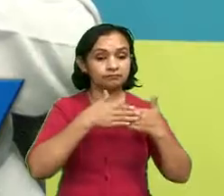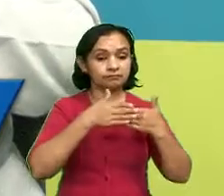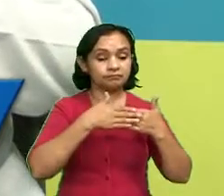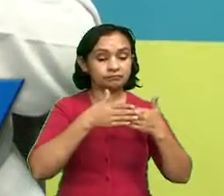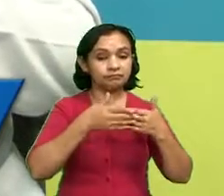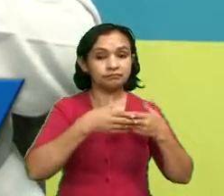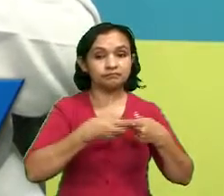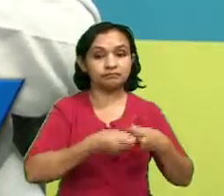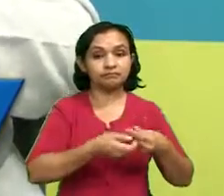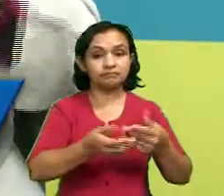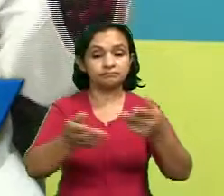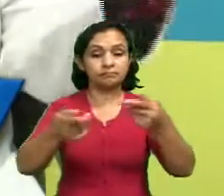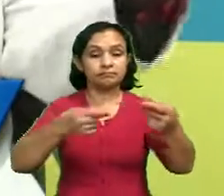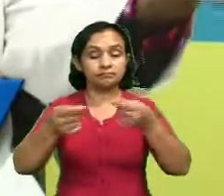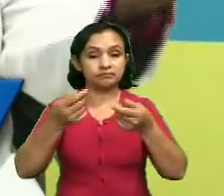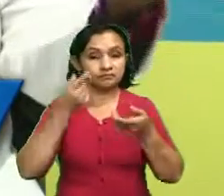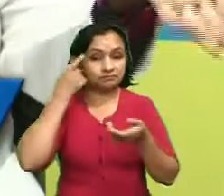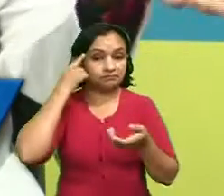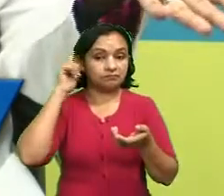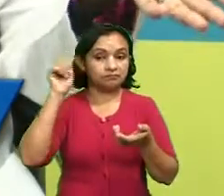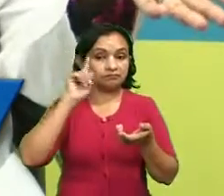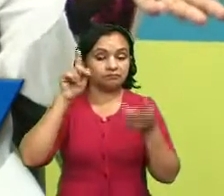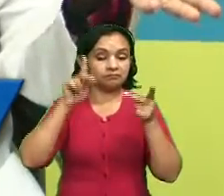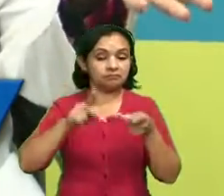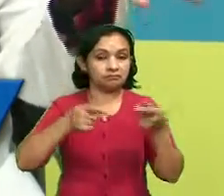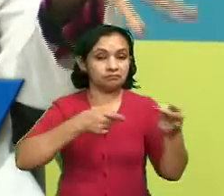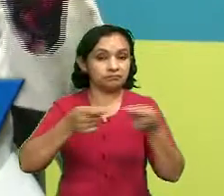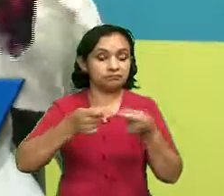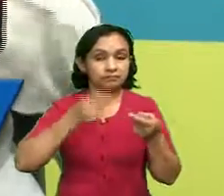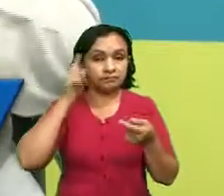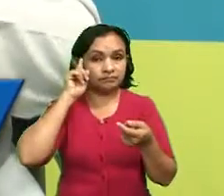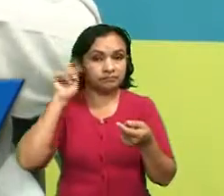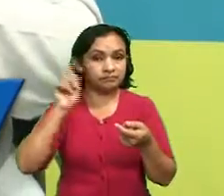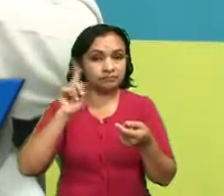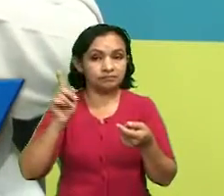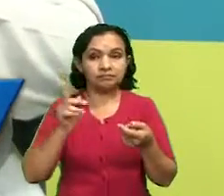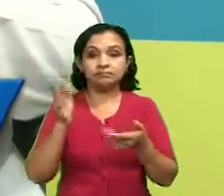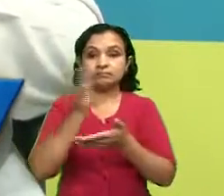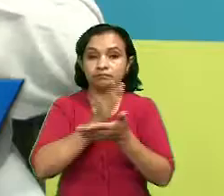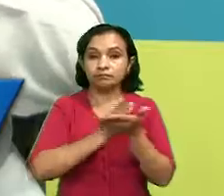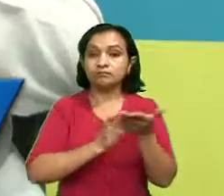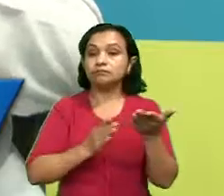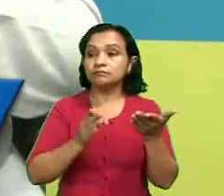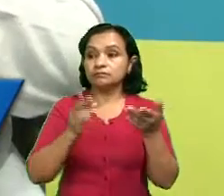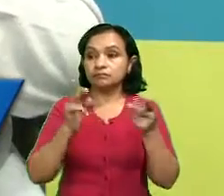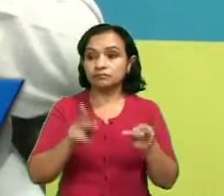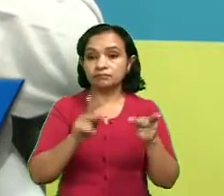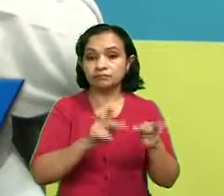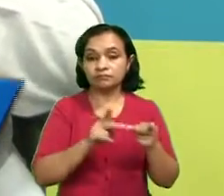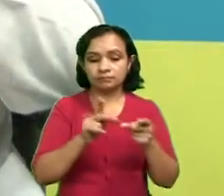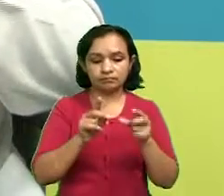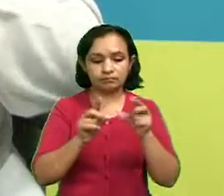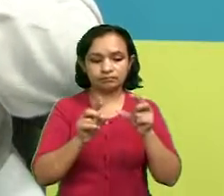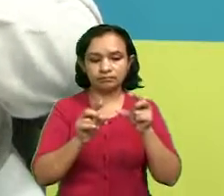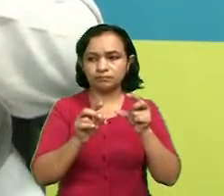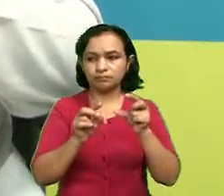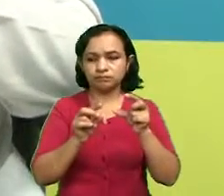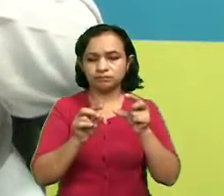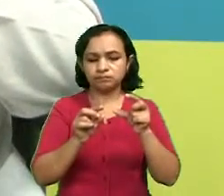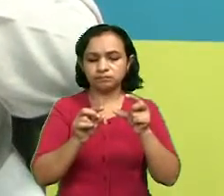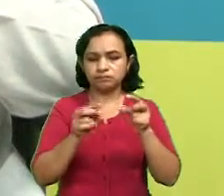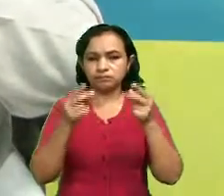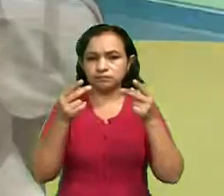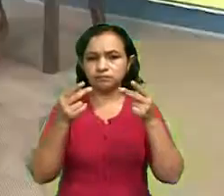donde el distribuidor, no sabemos qué puede hacer un vendedor. Porque a veces igual se han dado muchos casos que venden productos en cápsulas que dicen que son